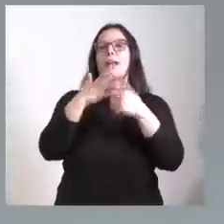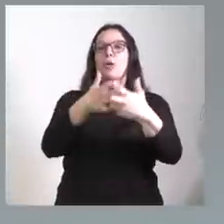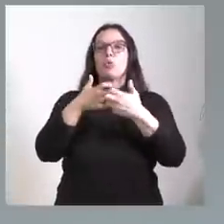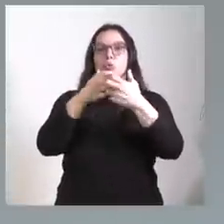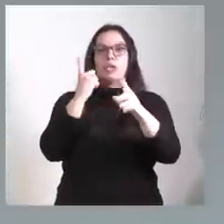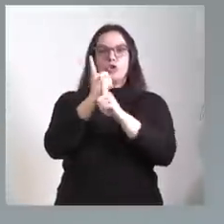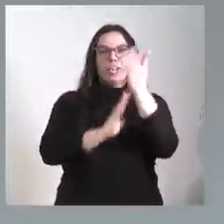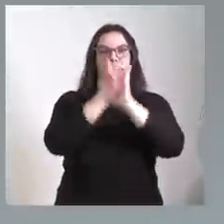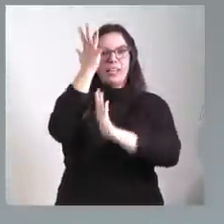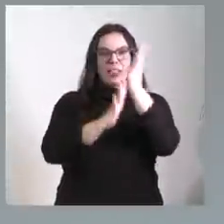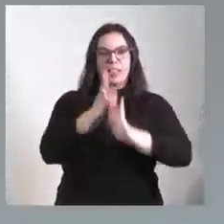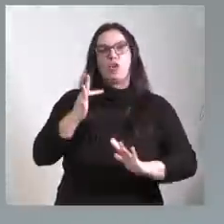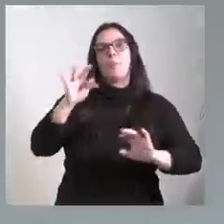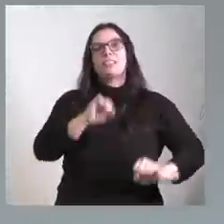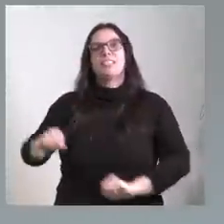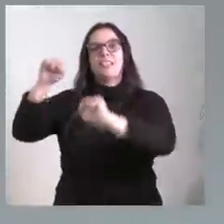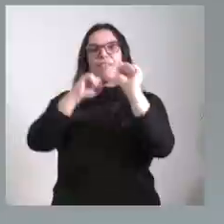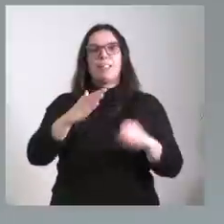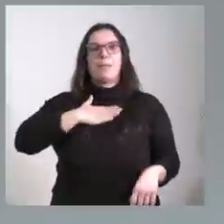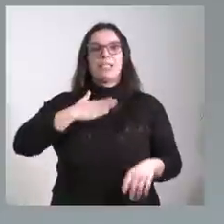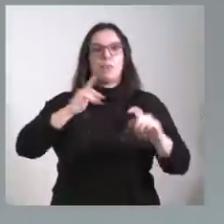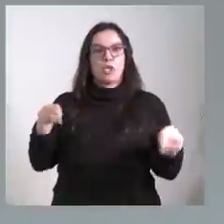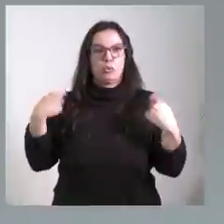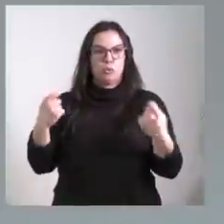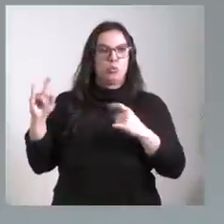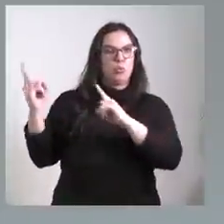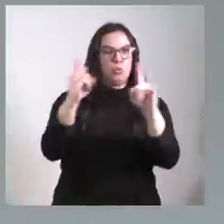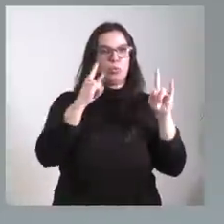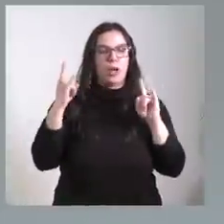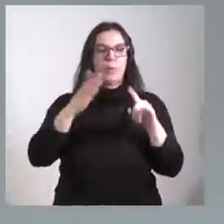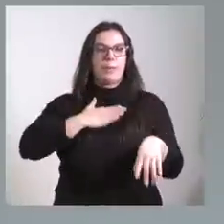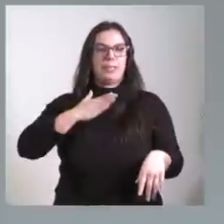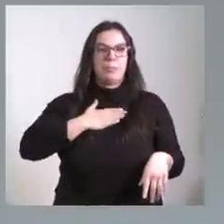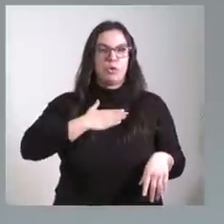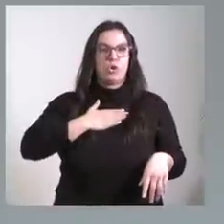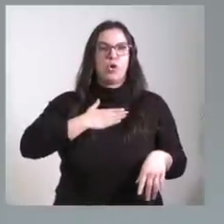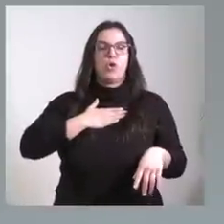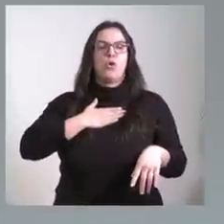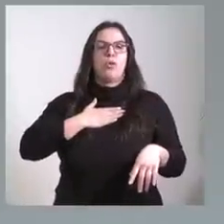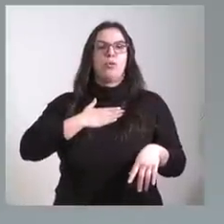forestales y defensa de nuestro patrimonio natural y patrimonio forestal